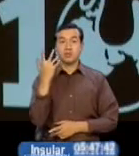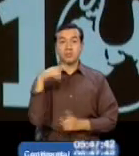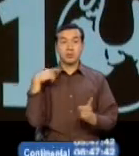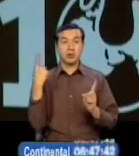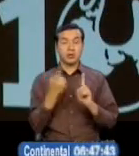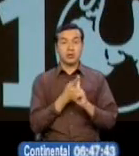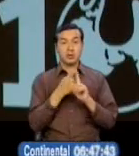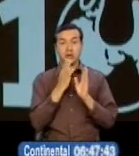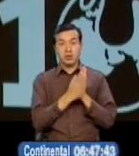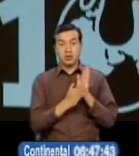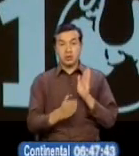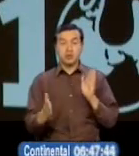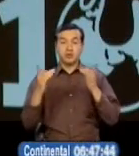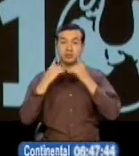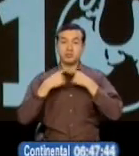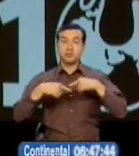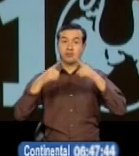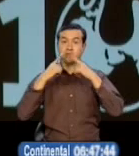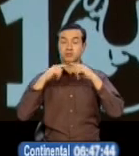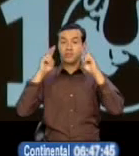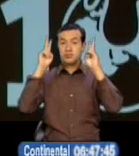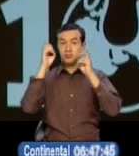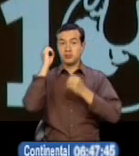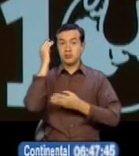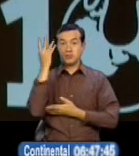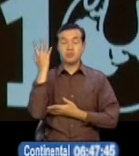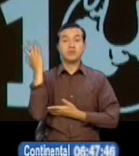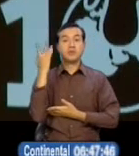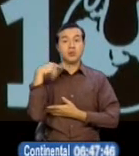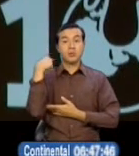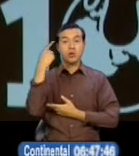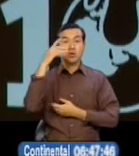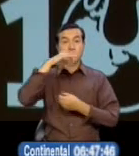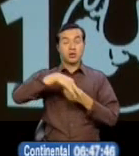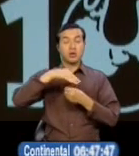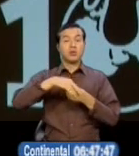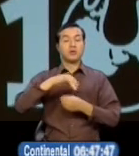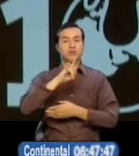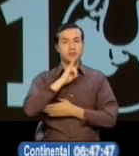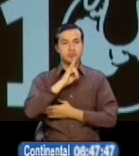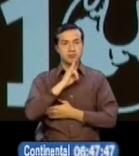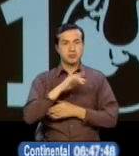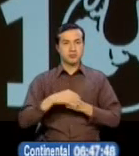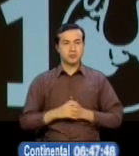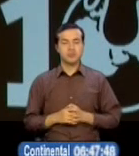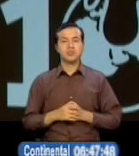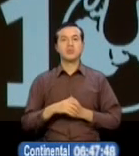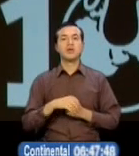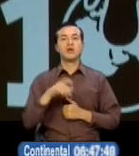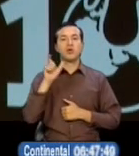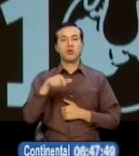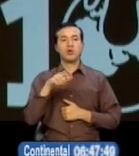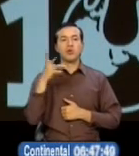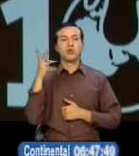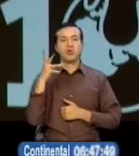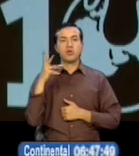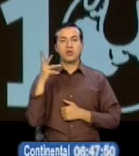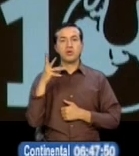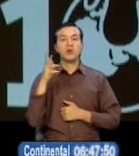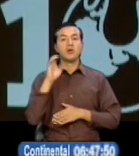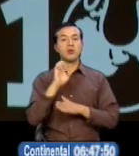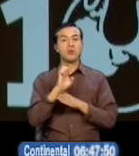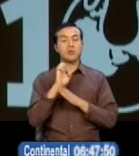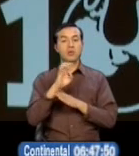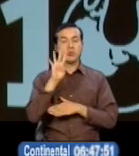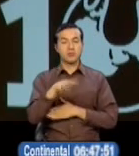primera de una serie de publicaciones que incluye información sobre las próximas elecciones en Estados Unidos. Assange, quien se encuentra en la Embajada de Ecuador